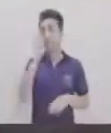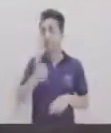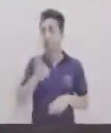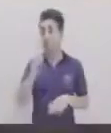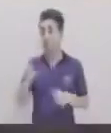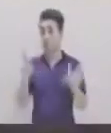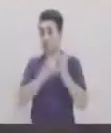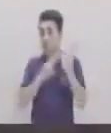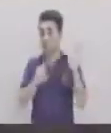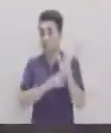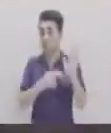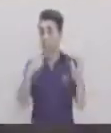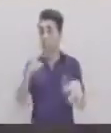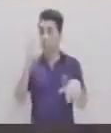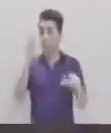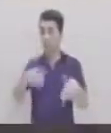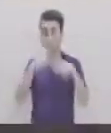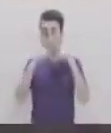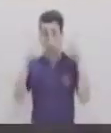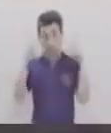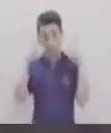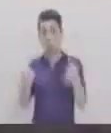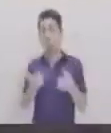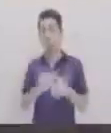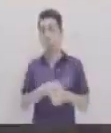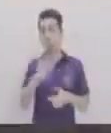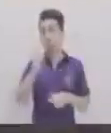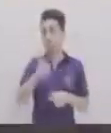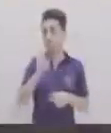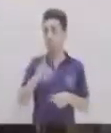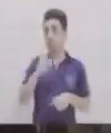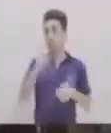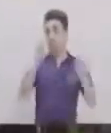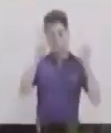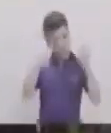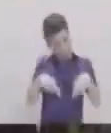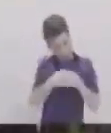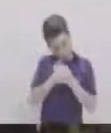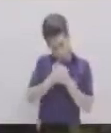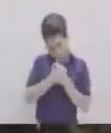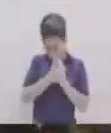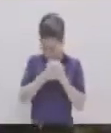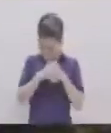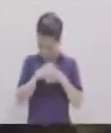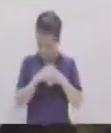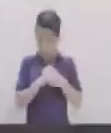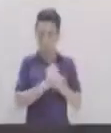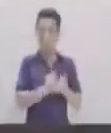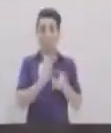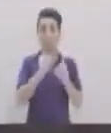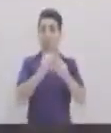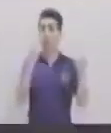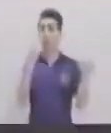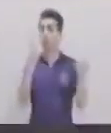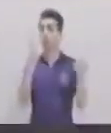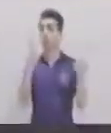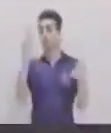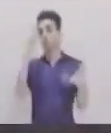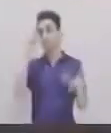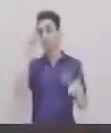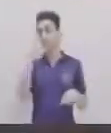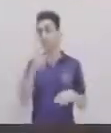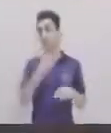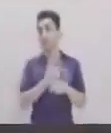siempre los lineamientos del uso de la mascarilla constantemente, el lavado de la mano, el distanciamiento